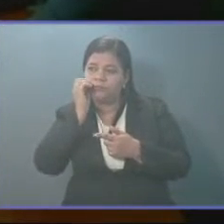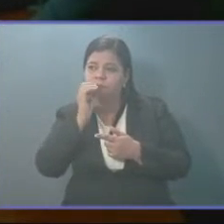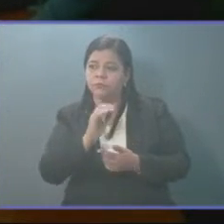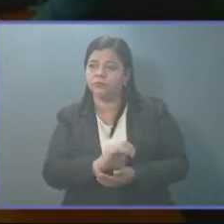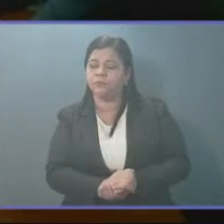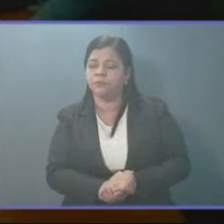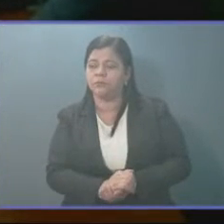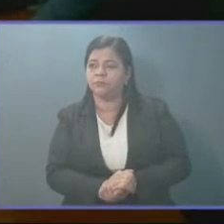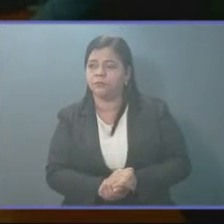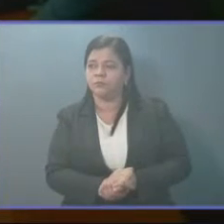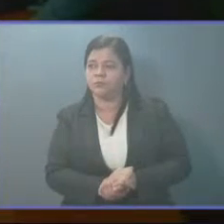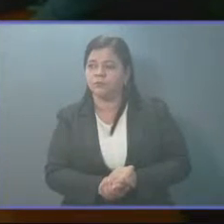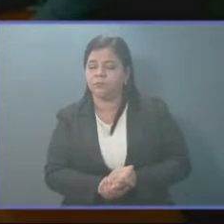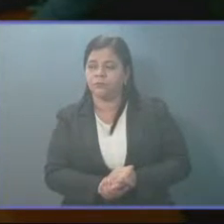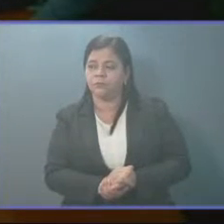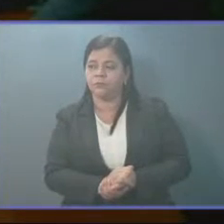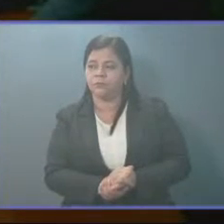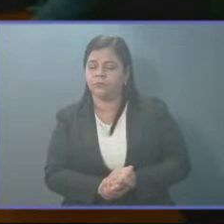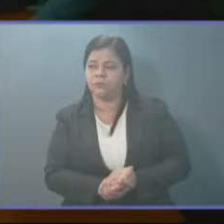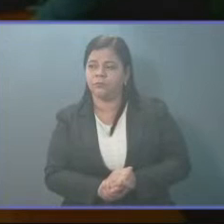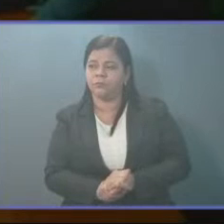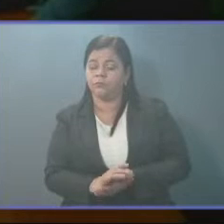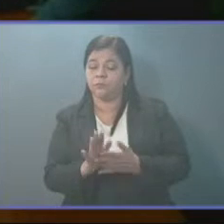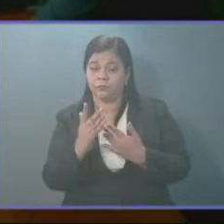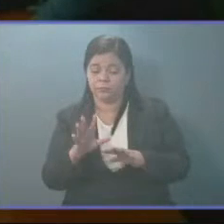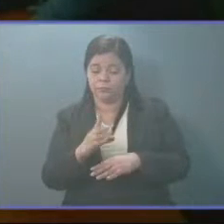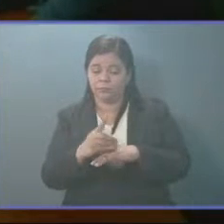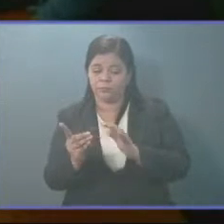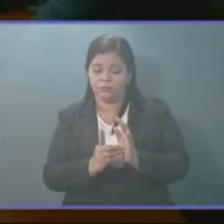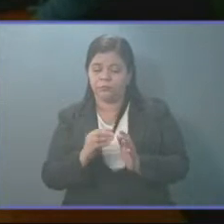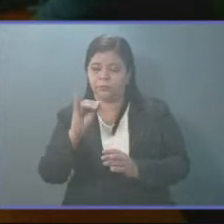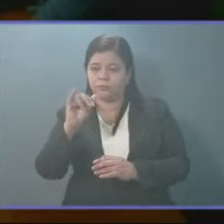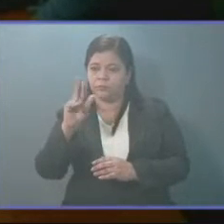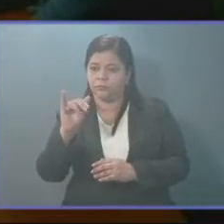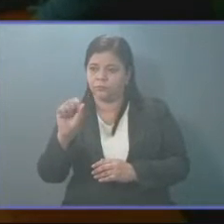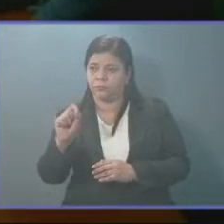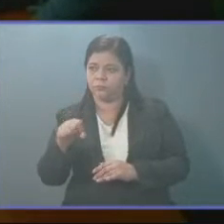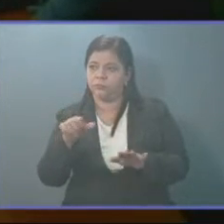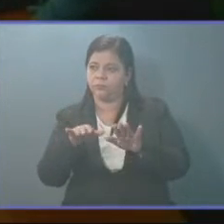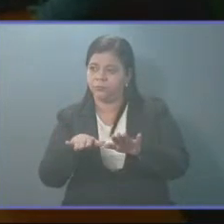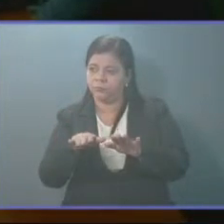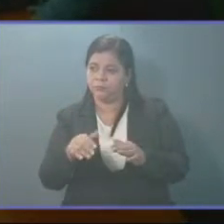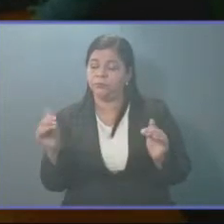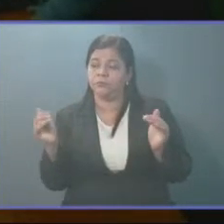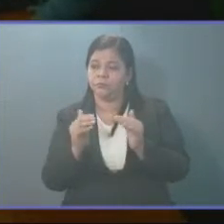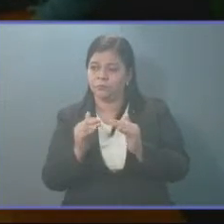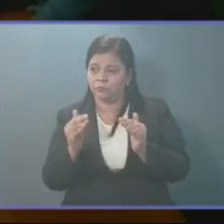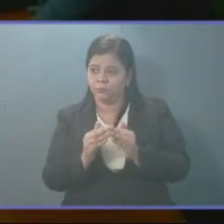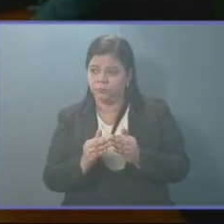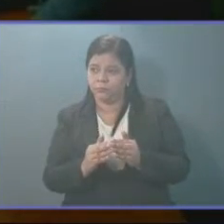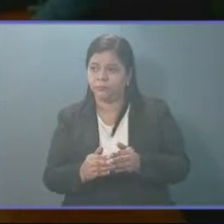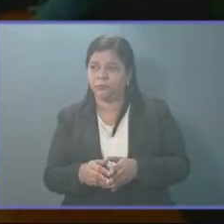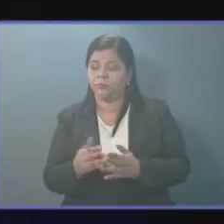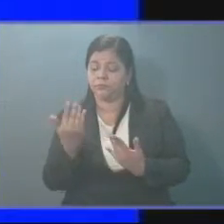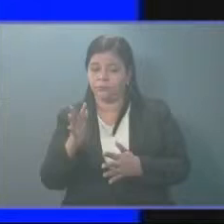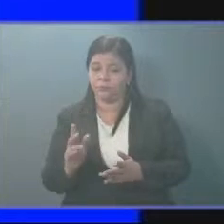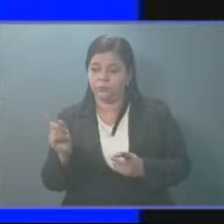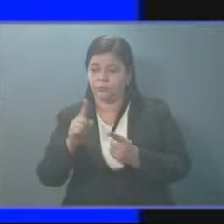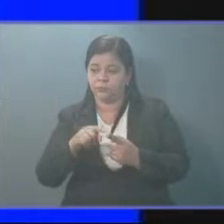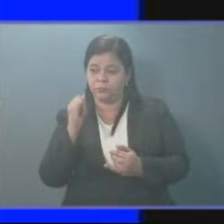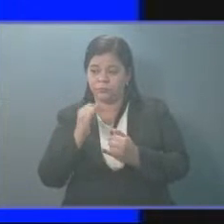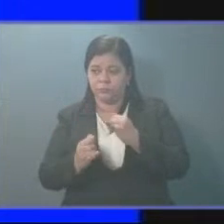presidente. Diputada Eileen, Gracias. Igual, es la original